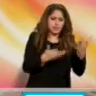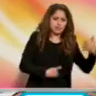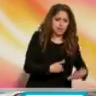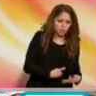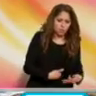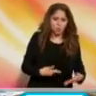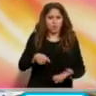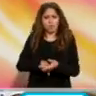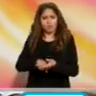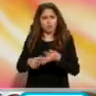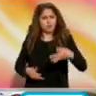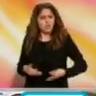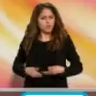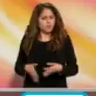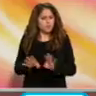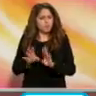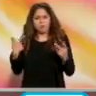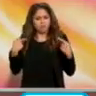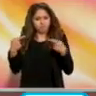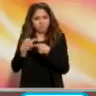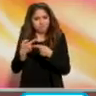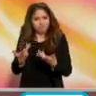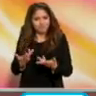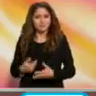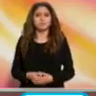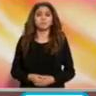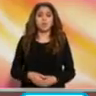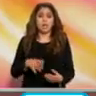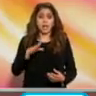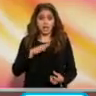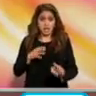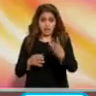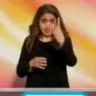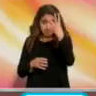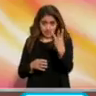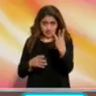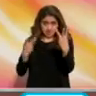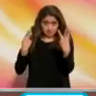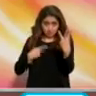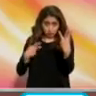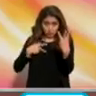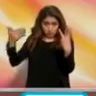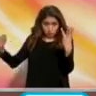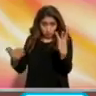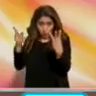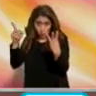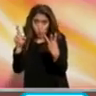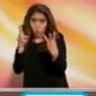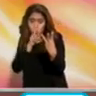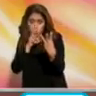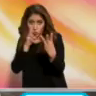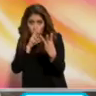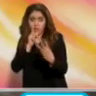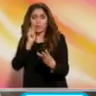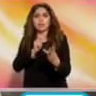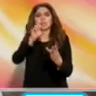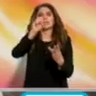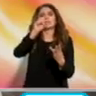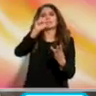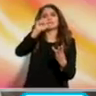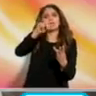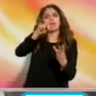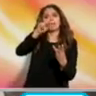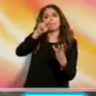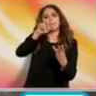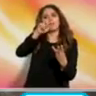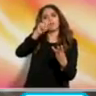Claro. Pues son 3 personajes rusos. La obra sucede en Rusia, en San Petersburgo,